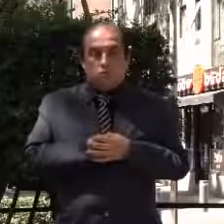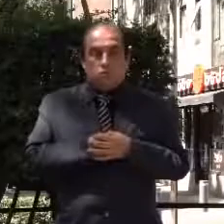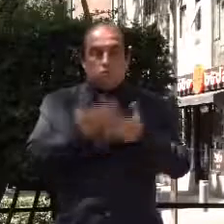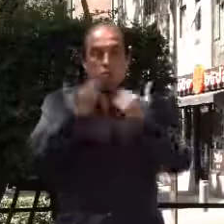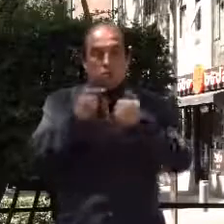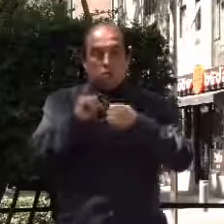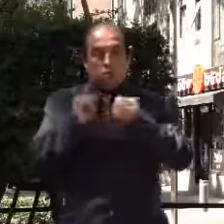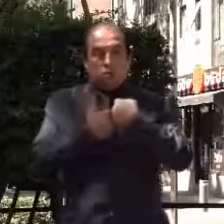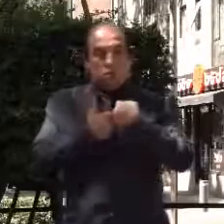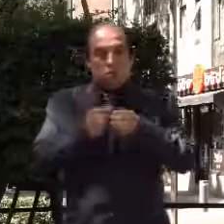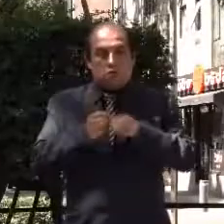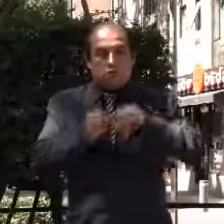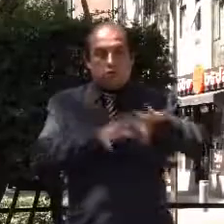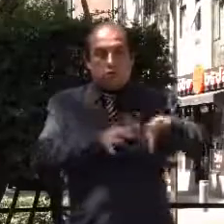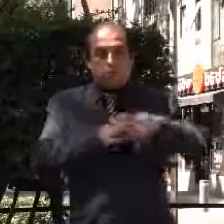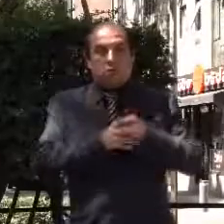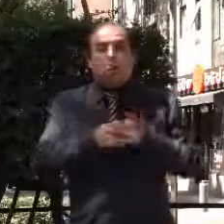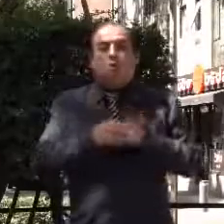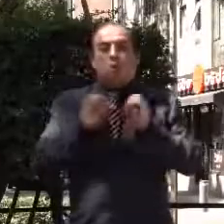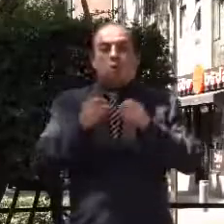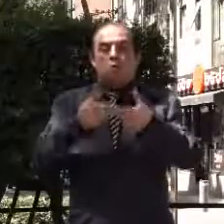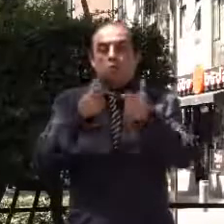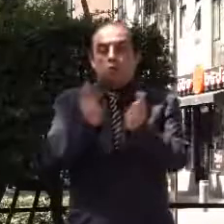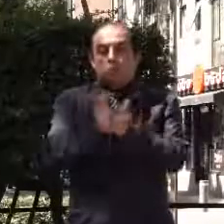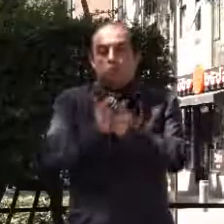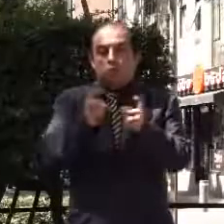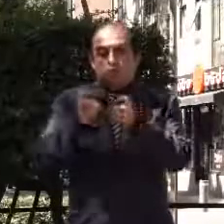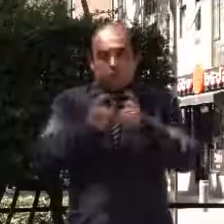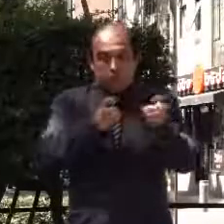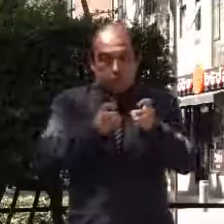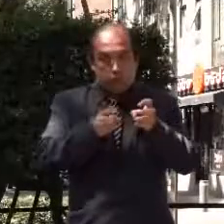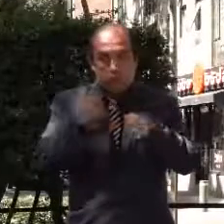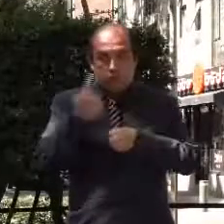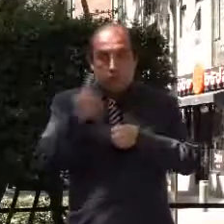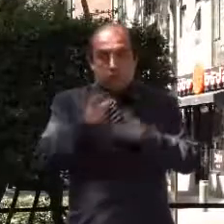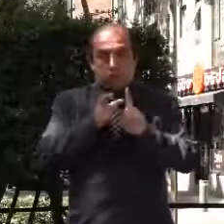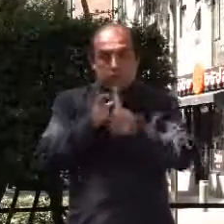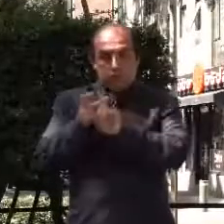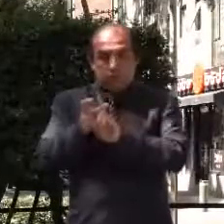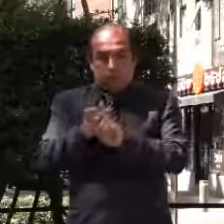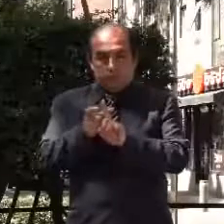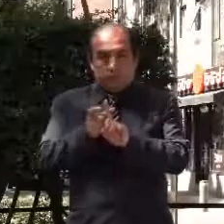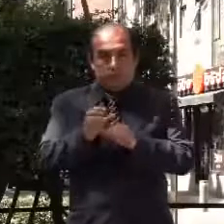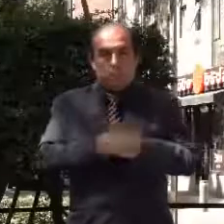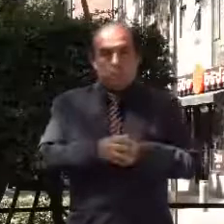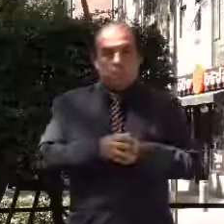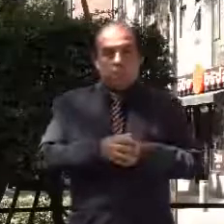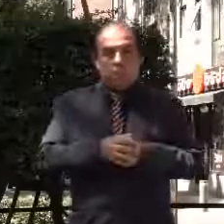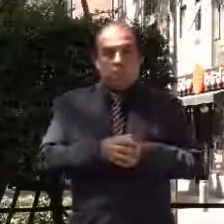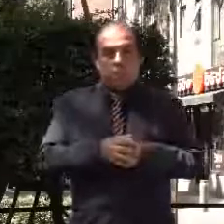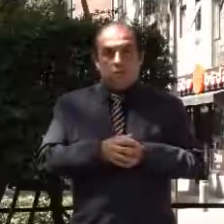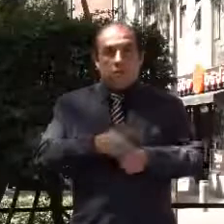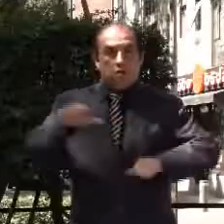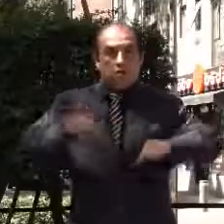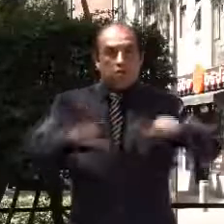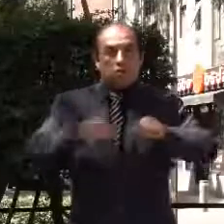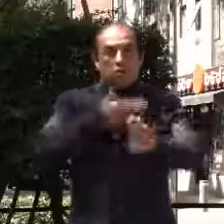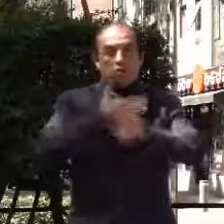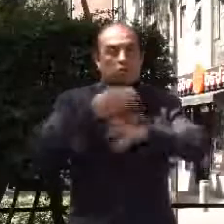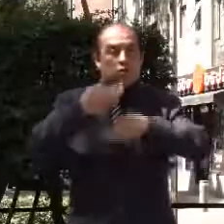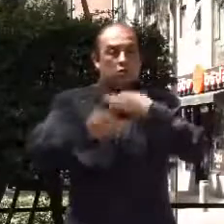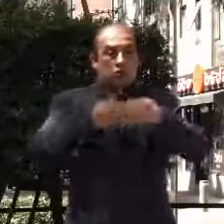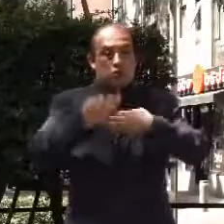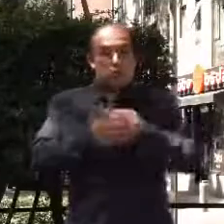que se quede fuera o algún grupo delictivo que sea protegido, ni mucho menos. Se actúa contra todos